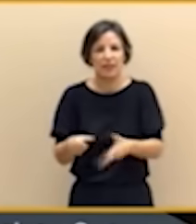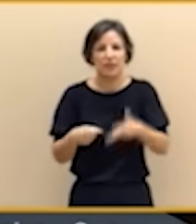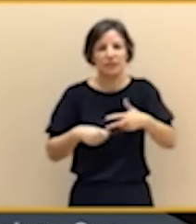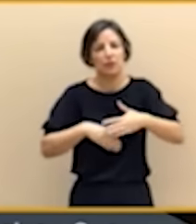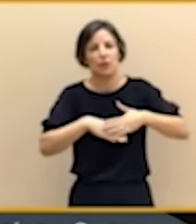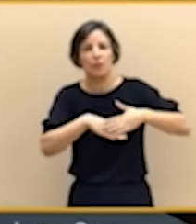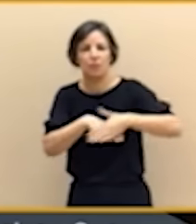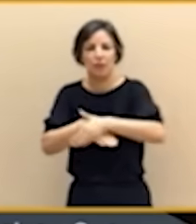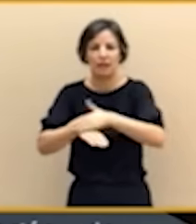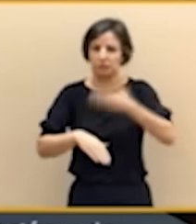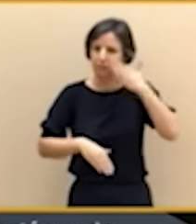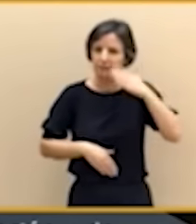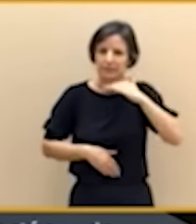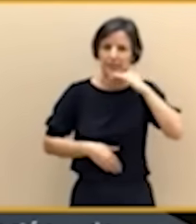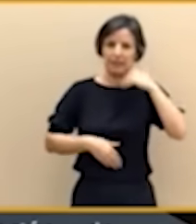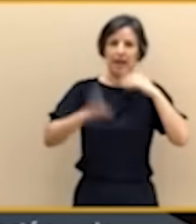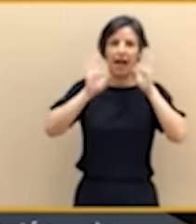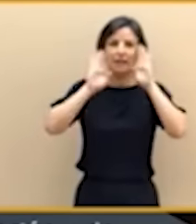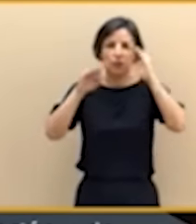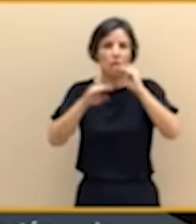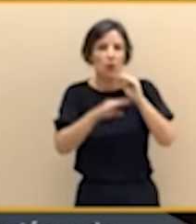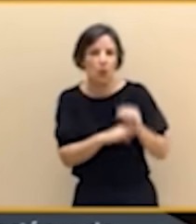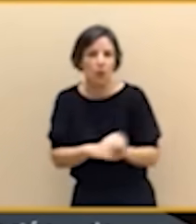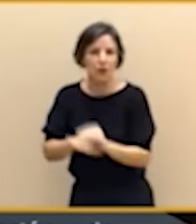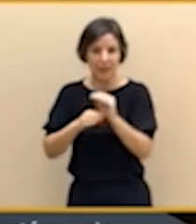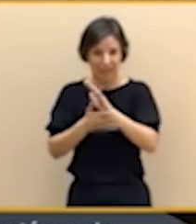hablamos, señorías, de la necesidad de darles